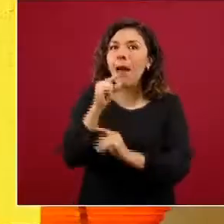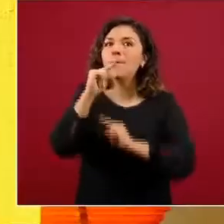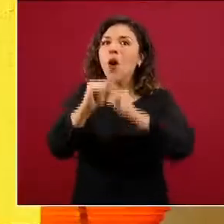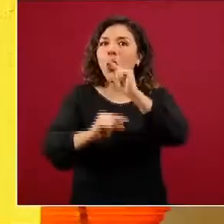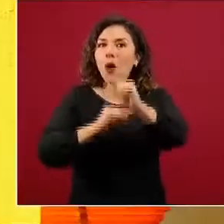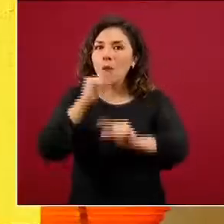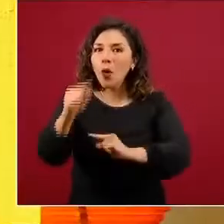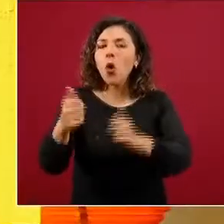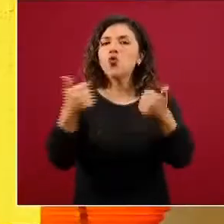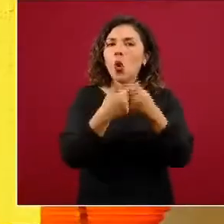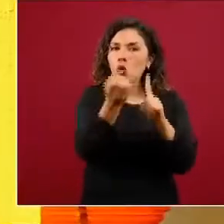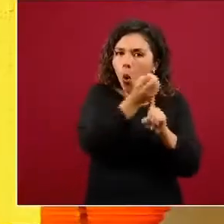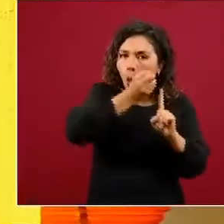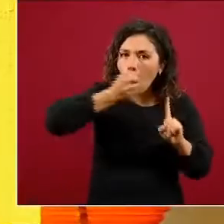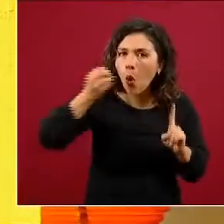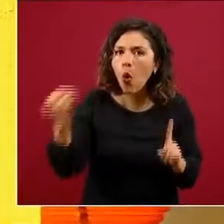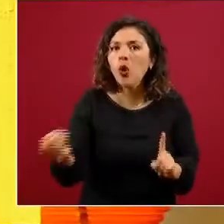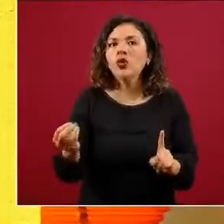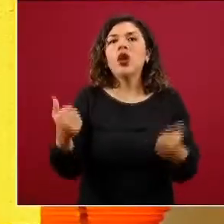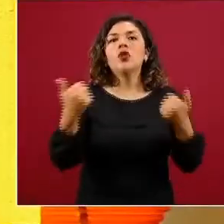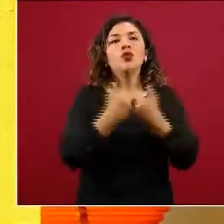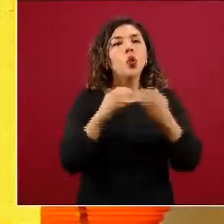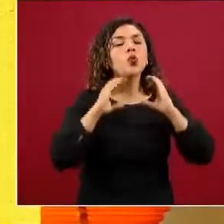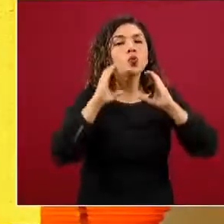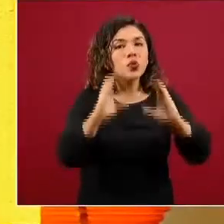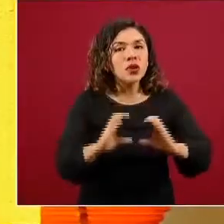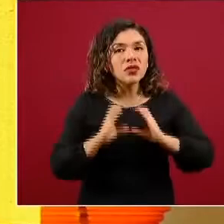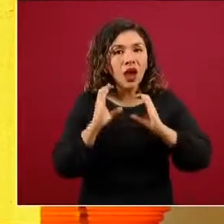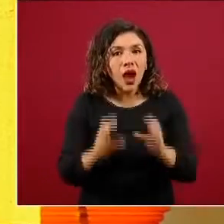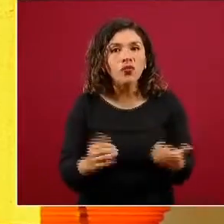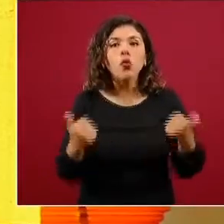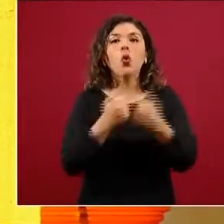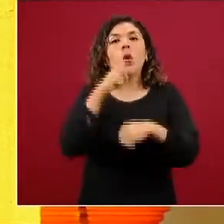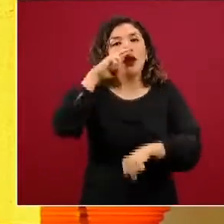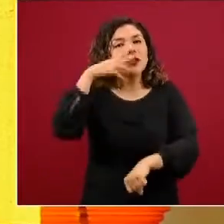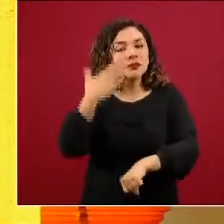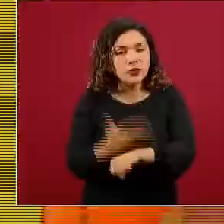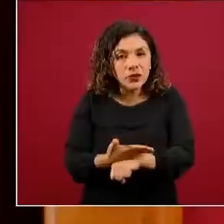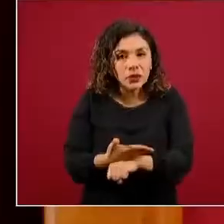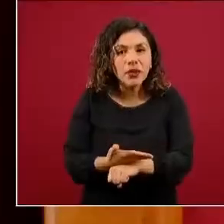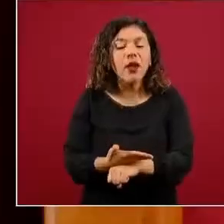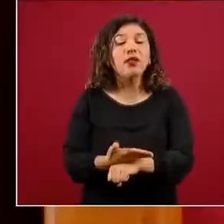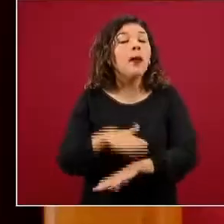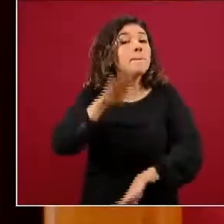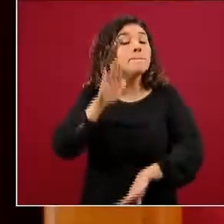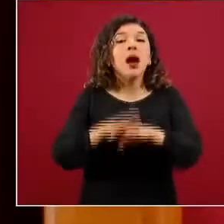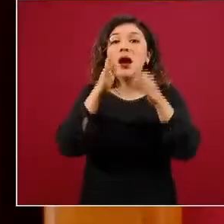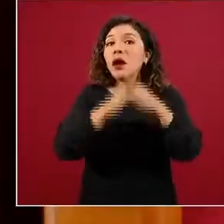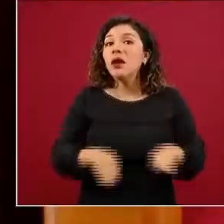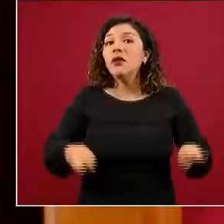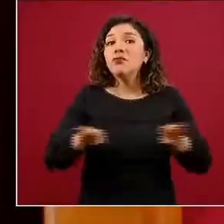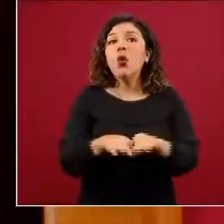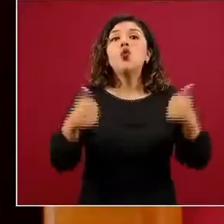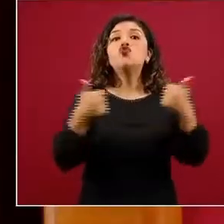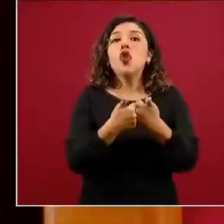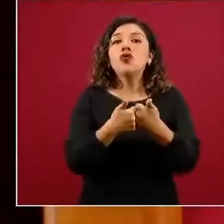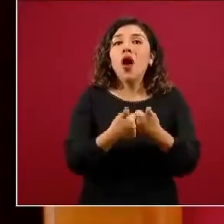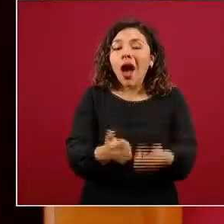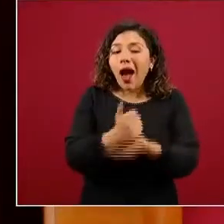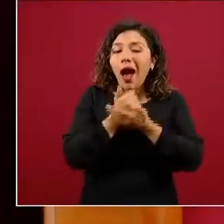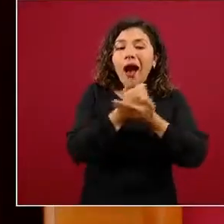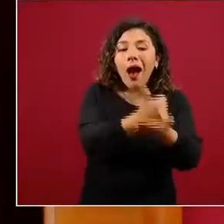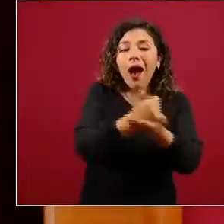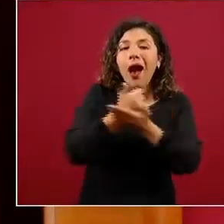pública de una manera ordenada, de una manera cautelosa, de una manera responsable y sobre todo de una manera